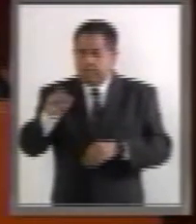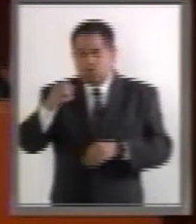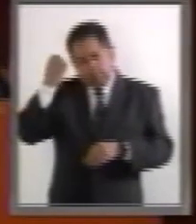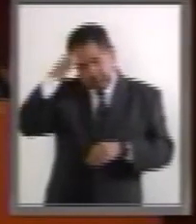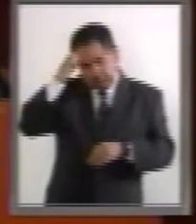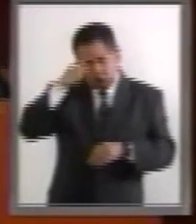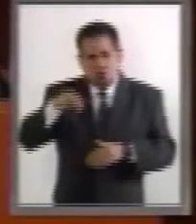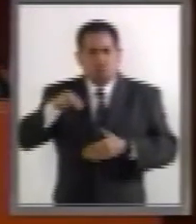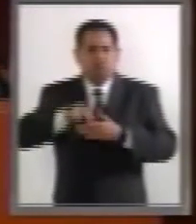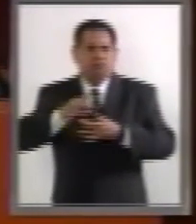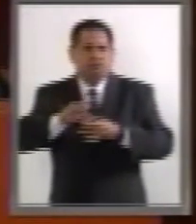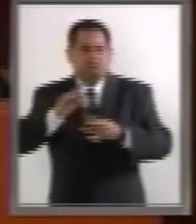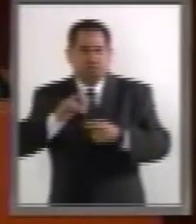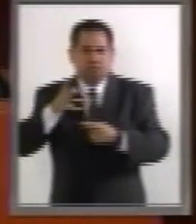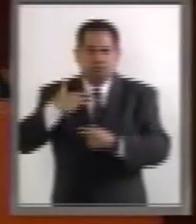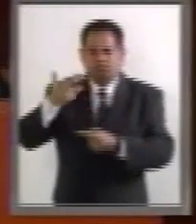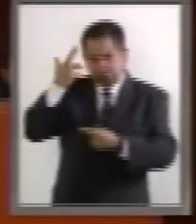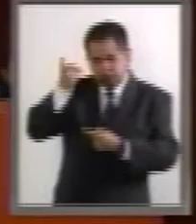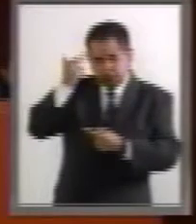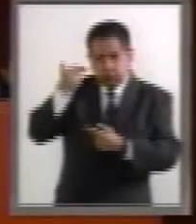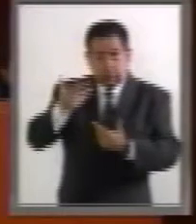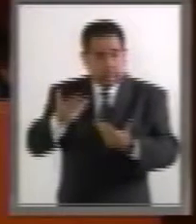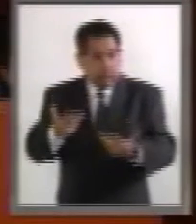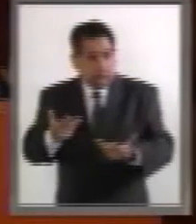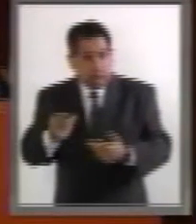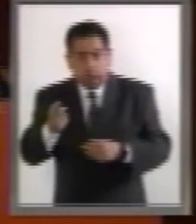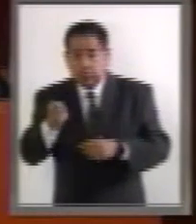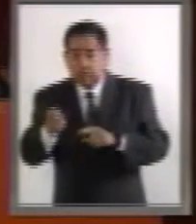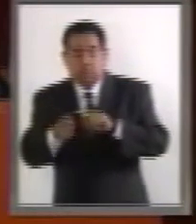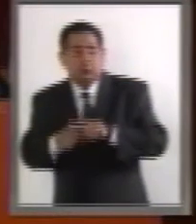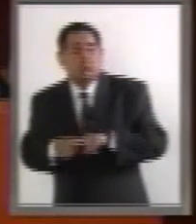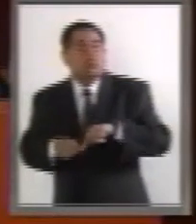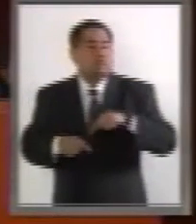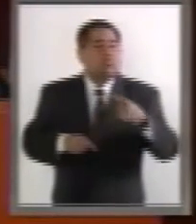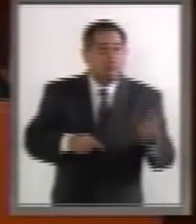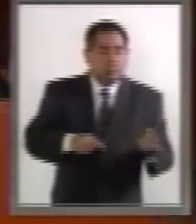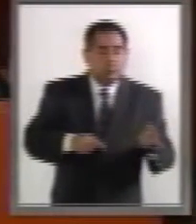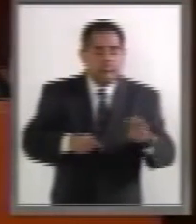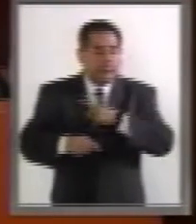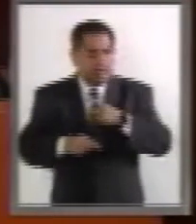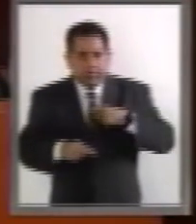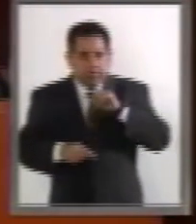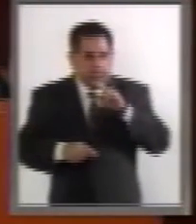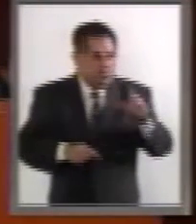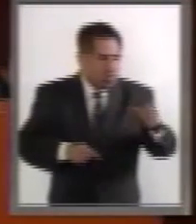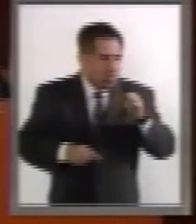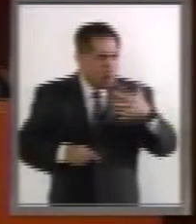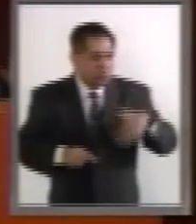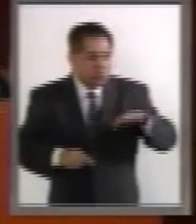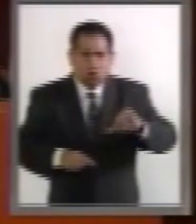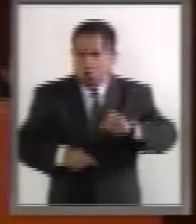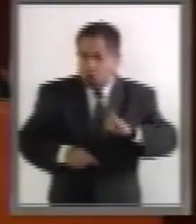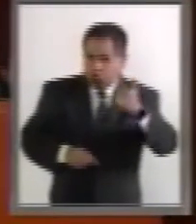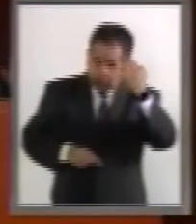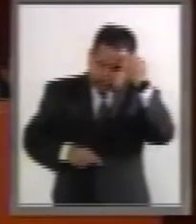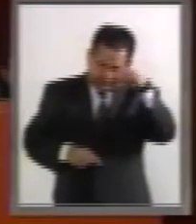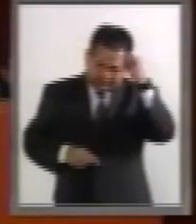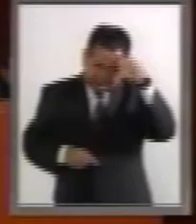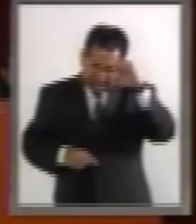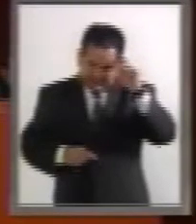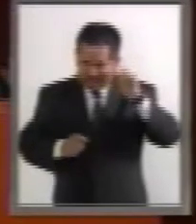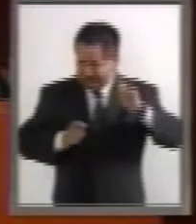expertos, razón por la que la contraparte debe asesorarse también de un experto en la